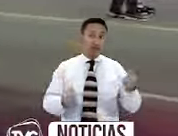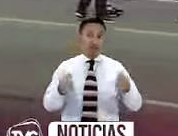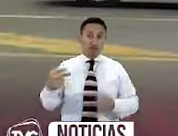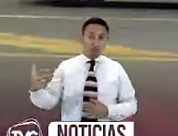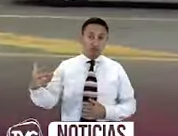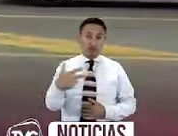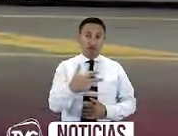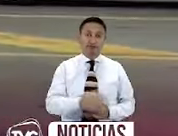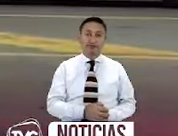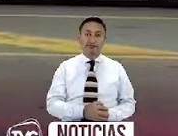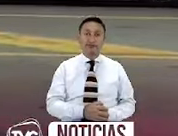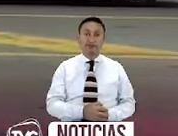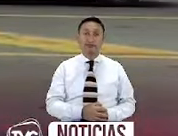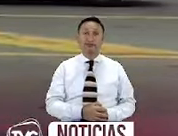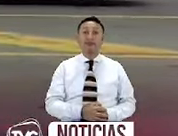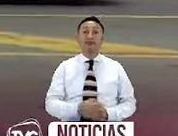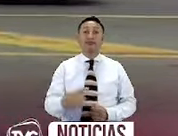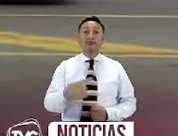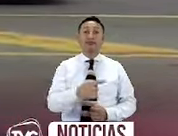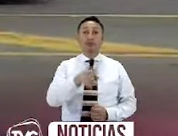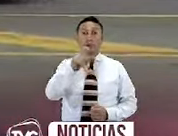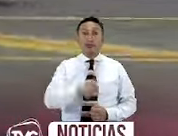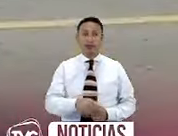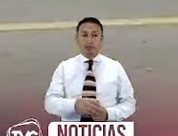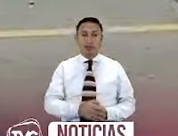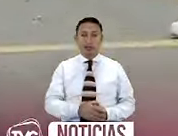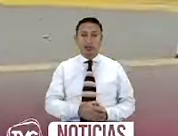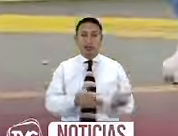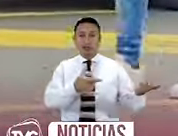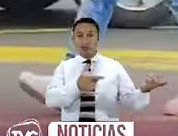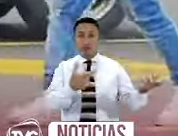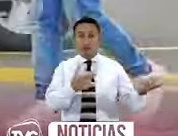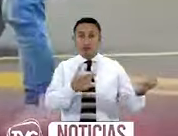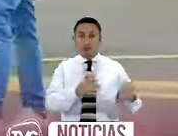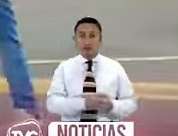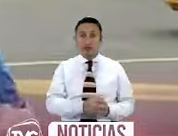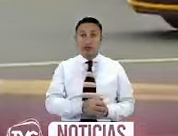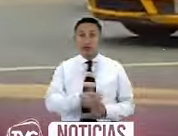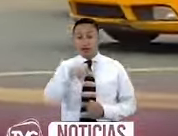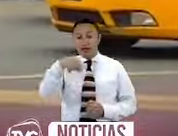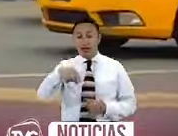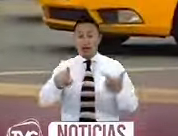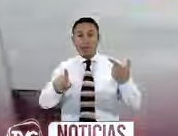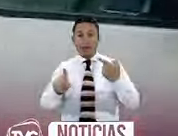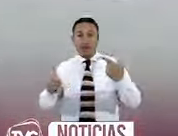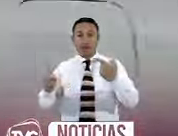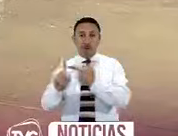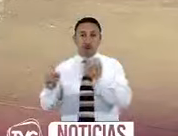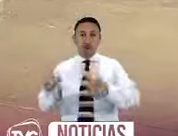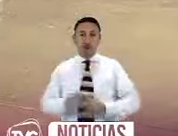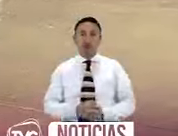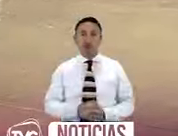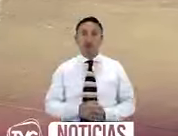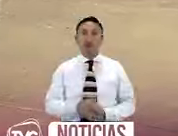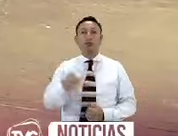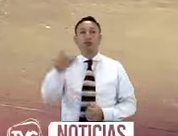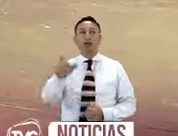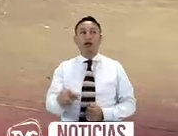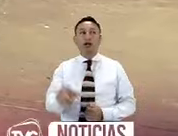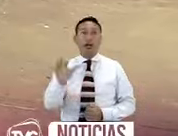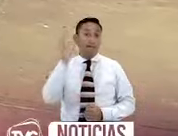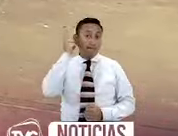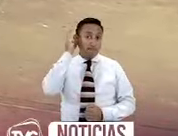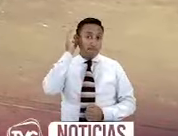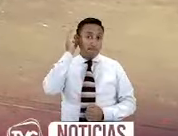Ella resultó herida por los delincuentes que durante el ataque dejaron caer la alimentadora del arma que estaban utilizando. Una persona de sexo femenino ha